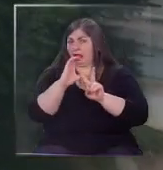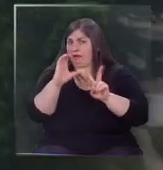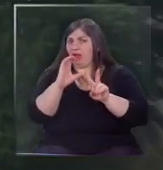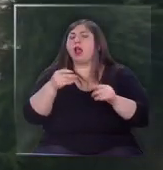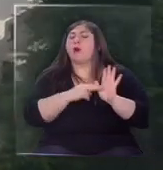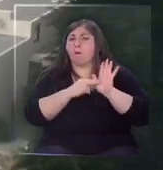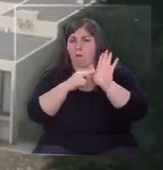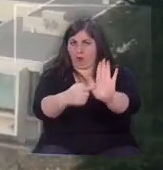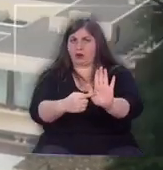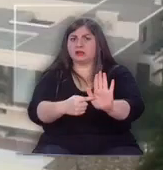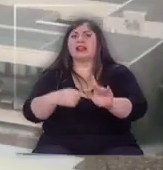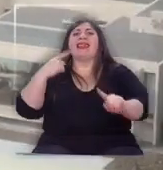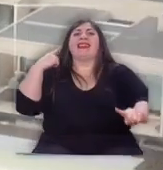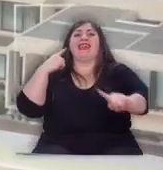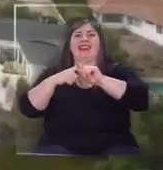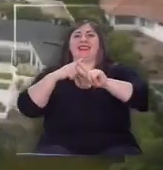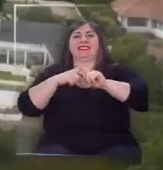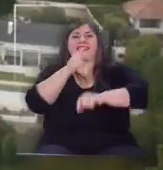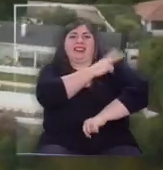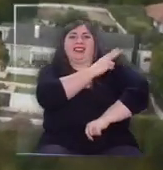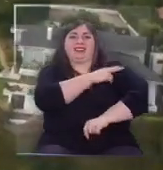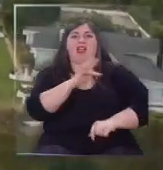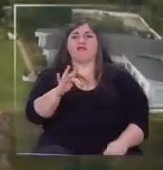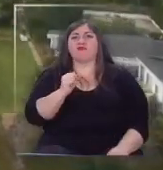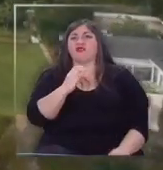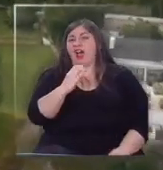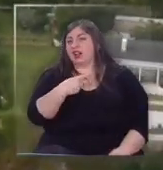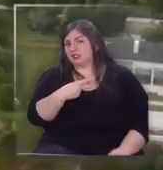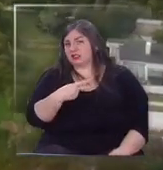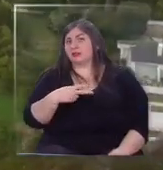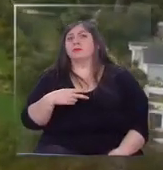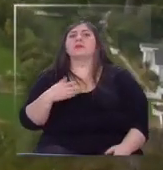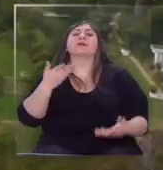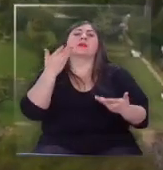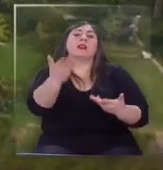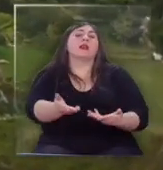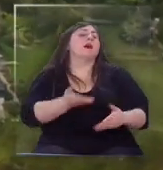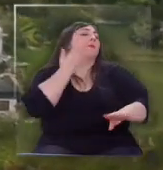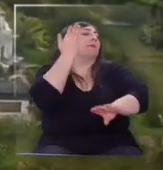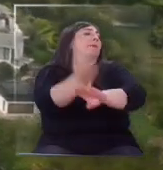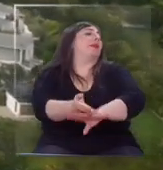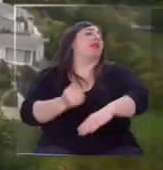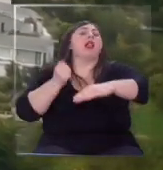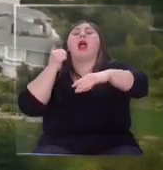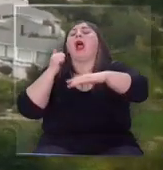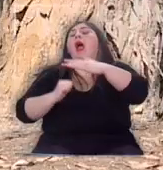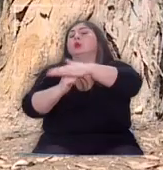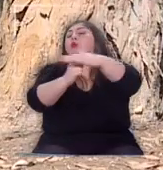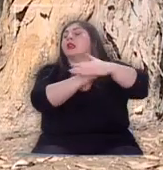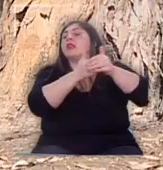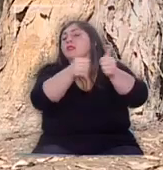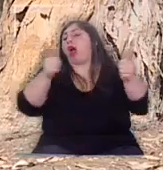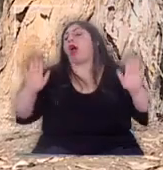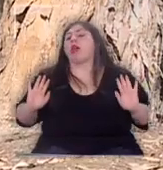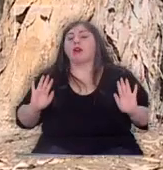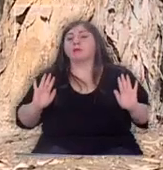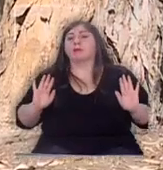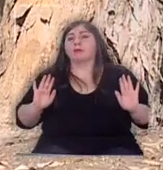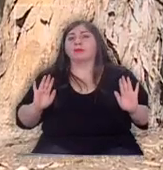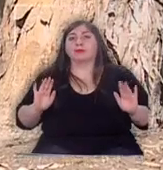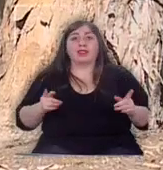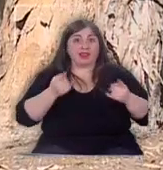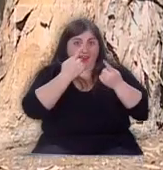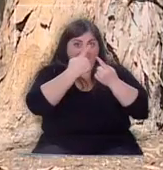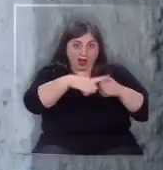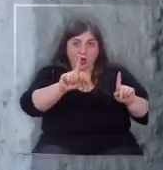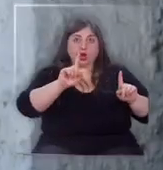es exteniente de la FACH. Averigüe con las autoridades correspondientes, señor. El otro plan de vuelo